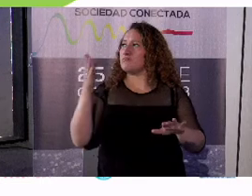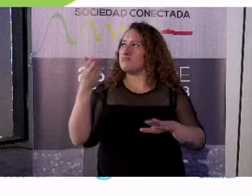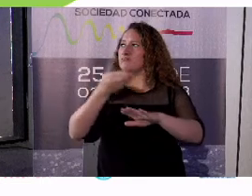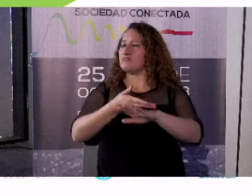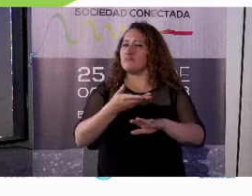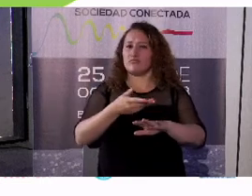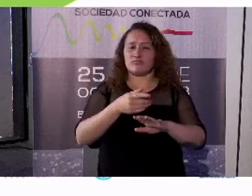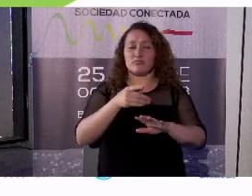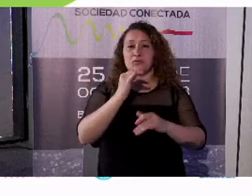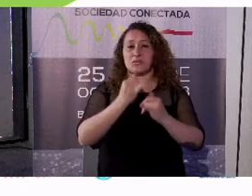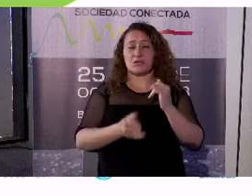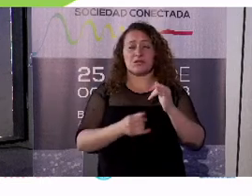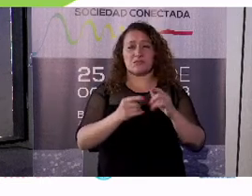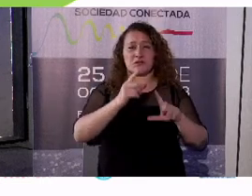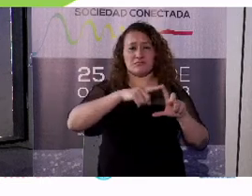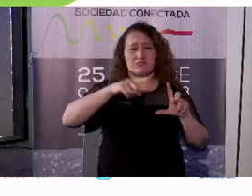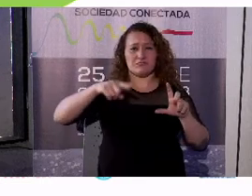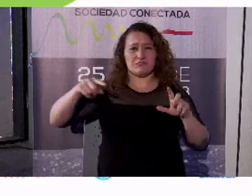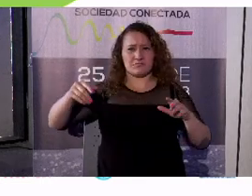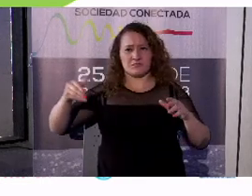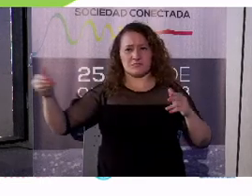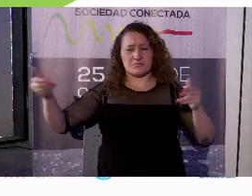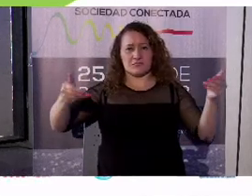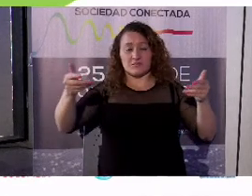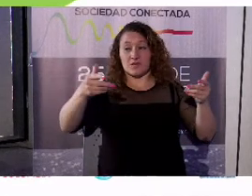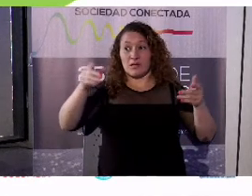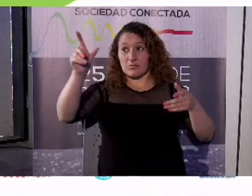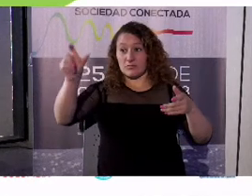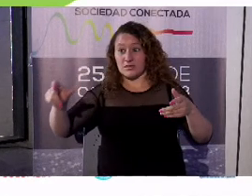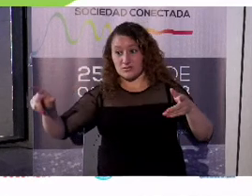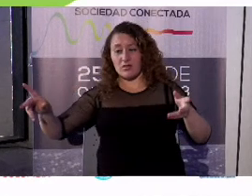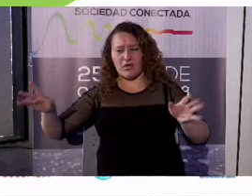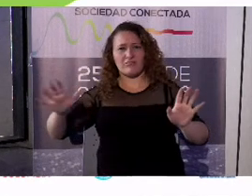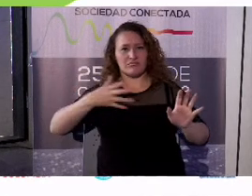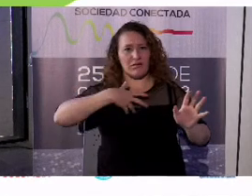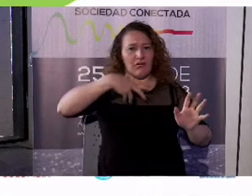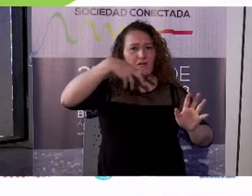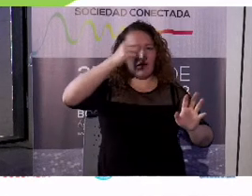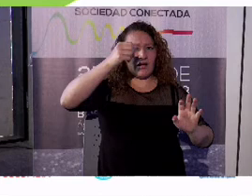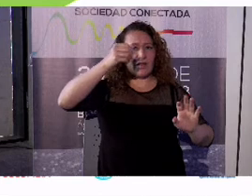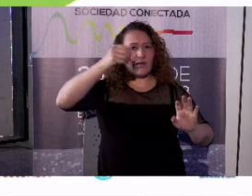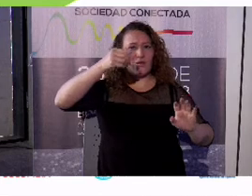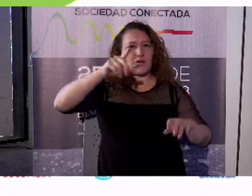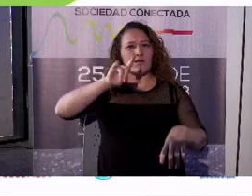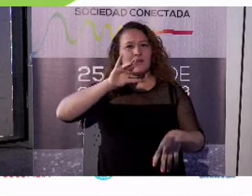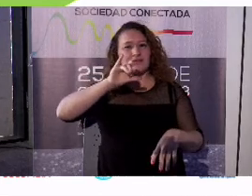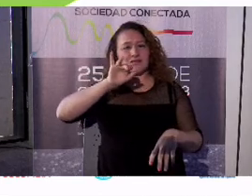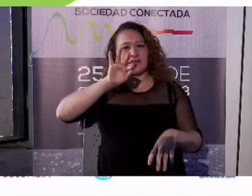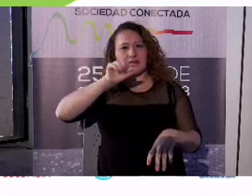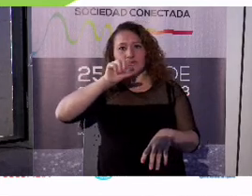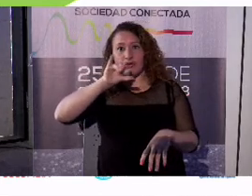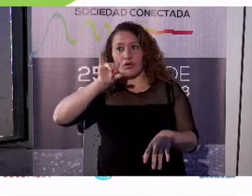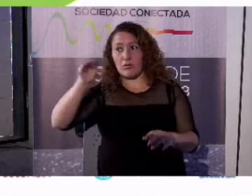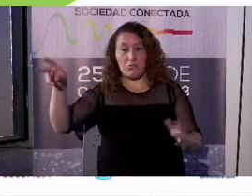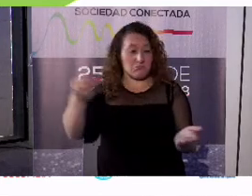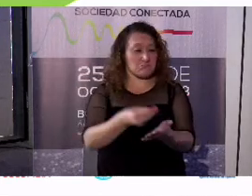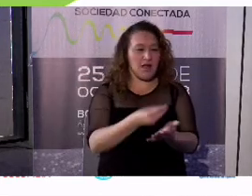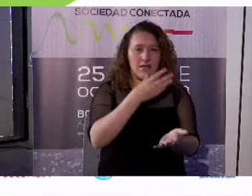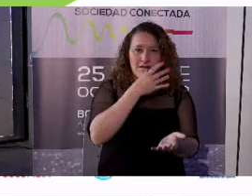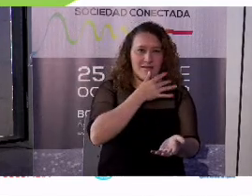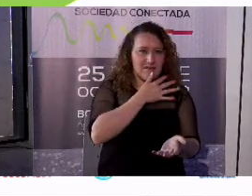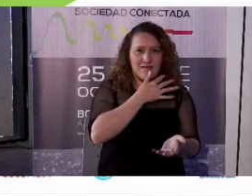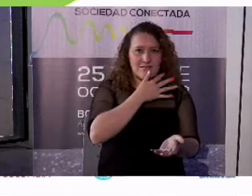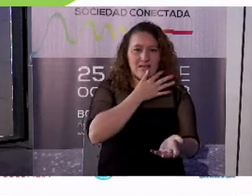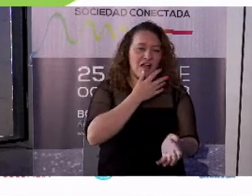última licitación de espectro no pagó lo que tenía que pagar Entonces ese espectro quedó reservado y lo tiene la empresa arsat